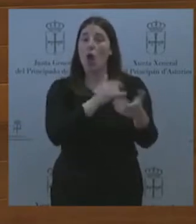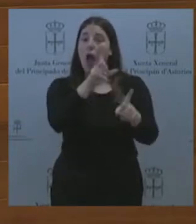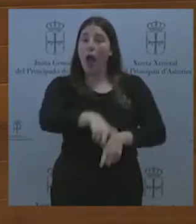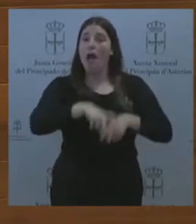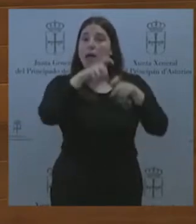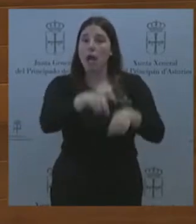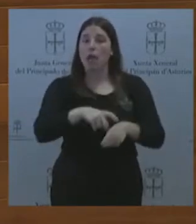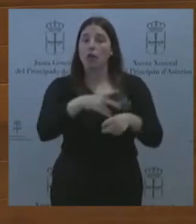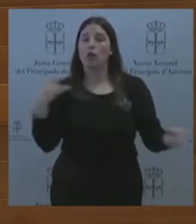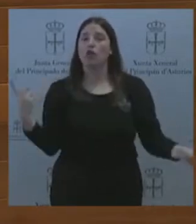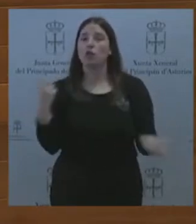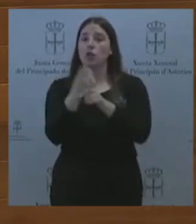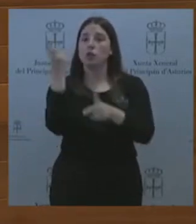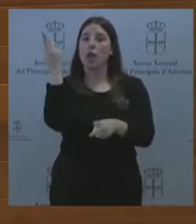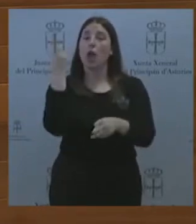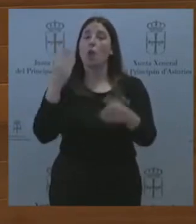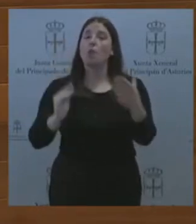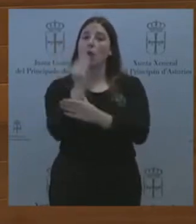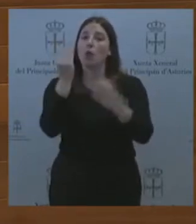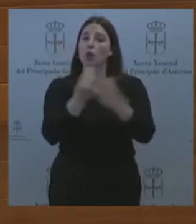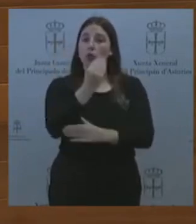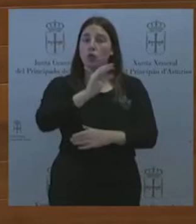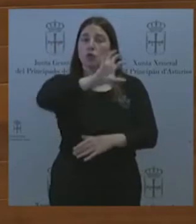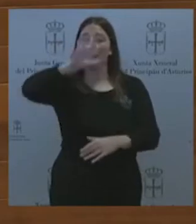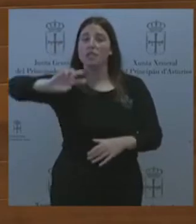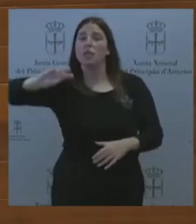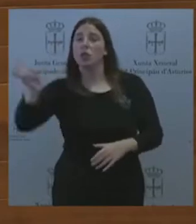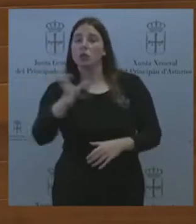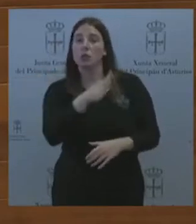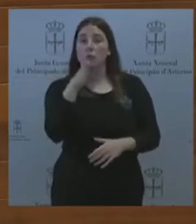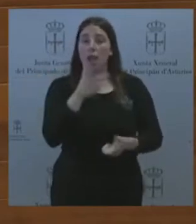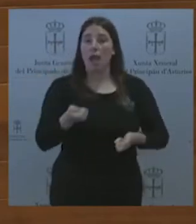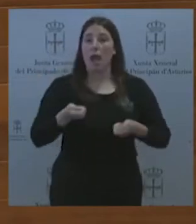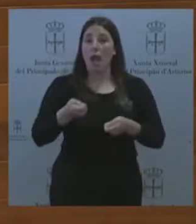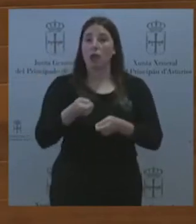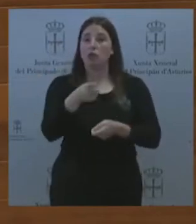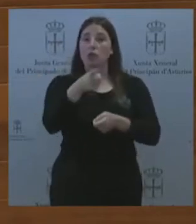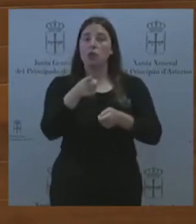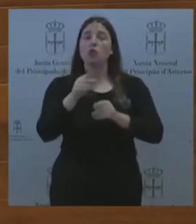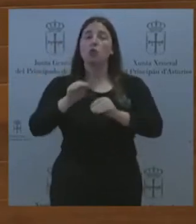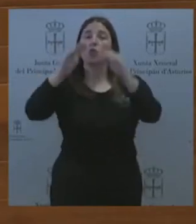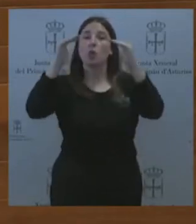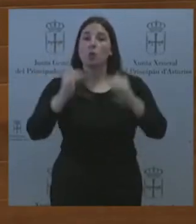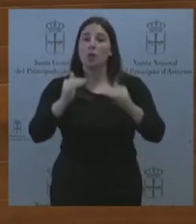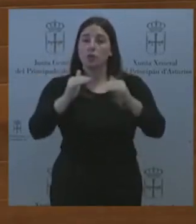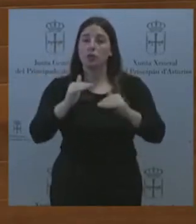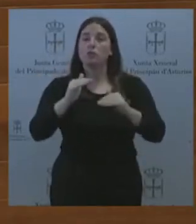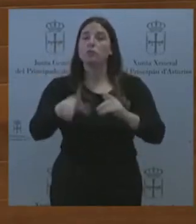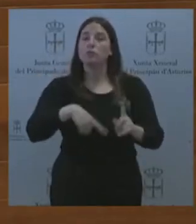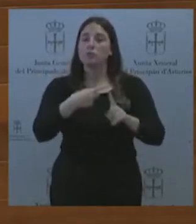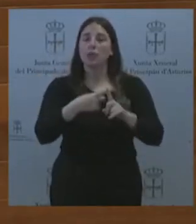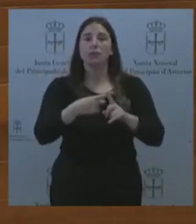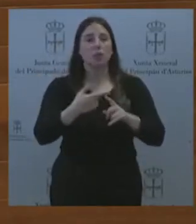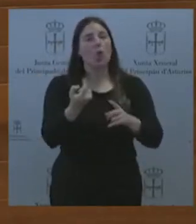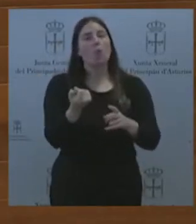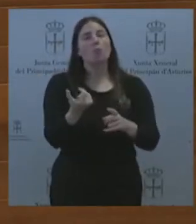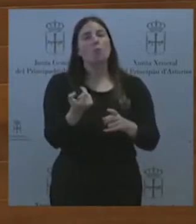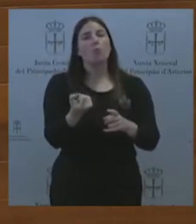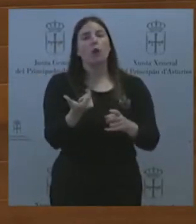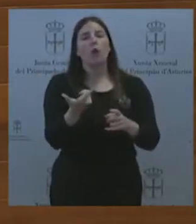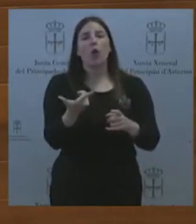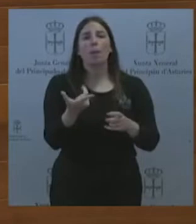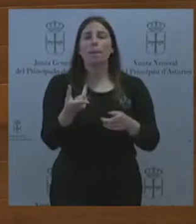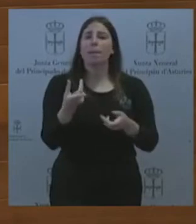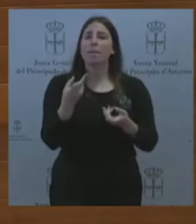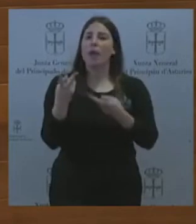de aliviar sus costes con aportaciones directas y también de aligerar, ¿por qué no?, sus cargas fiscales y de la seguridad social.